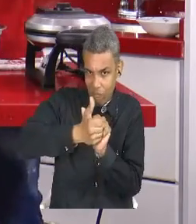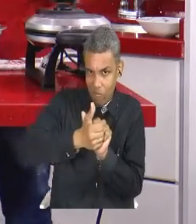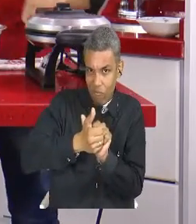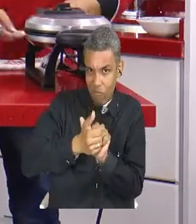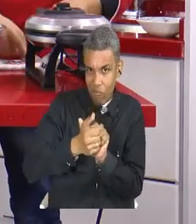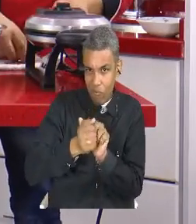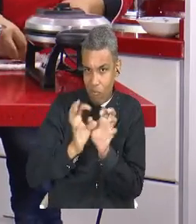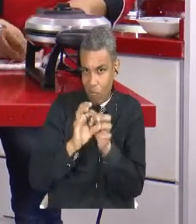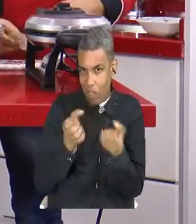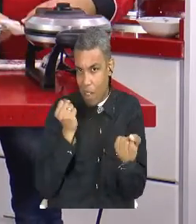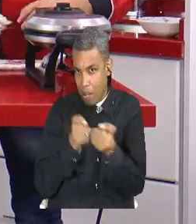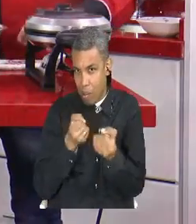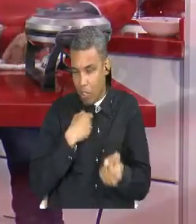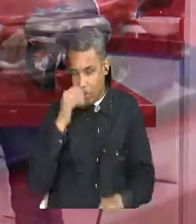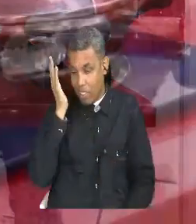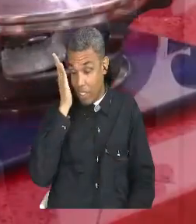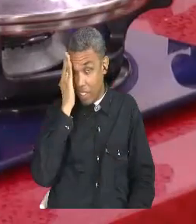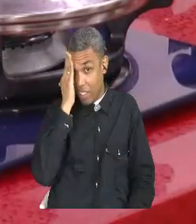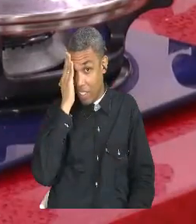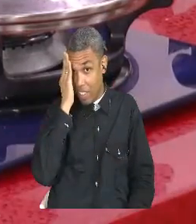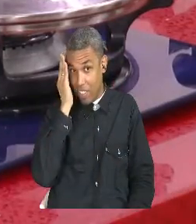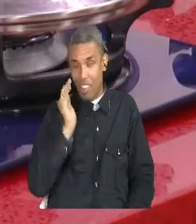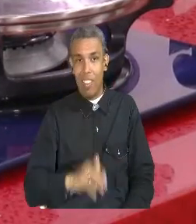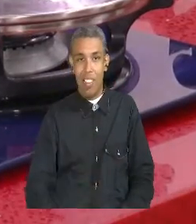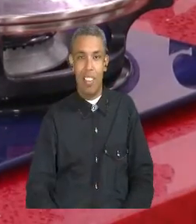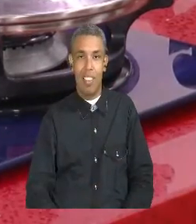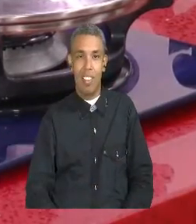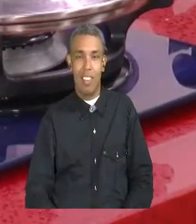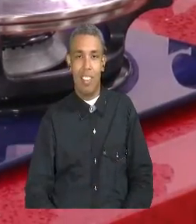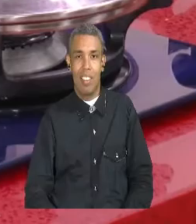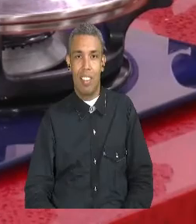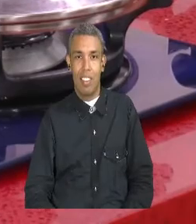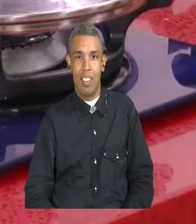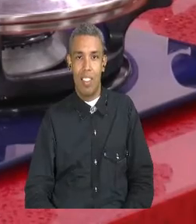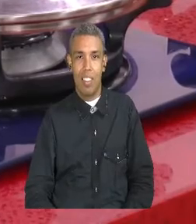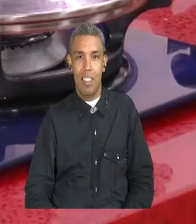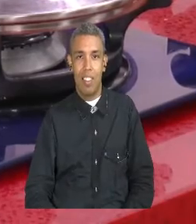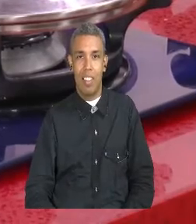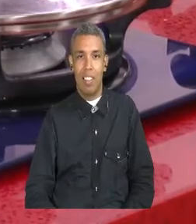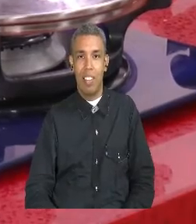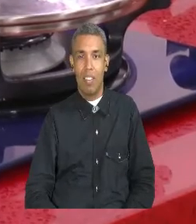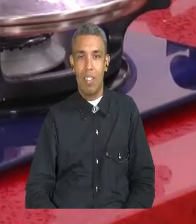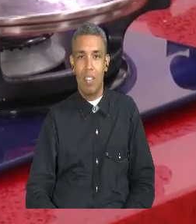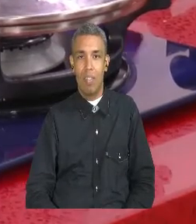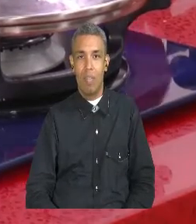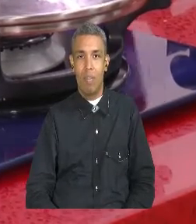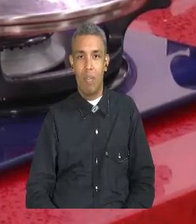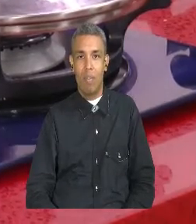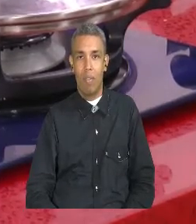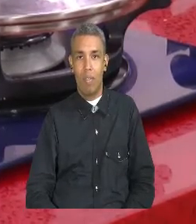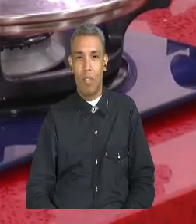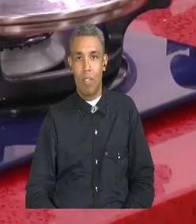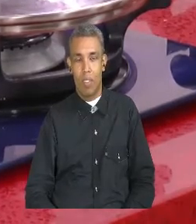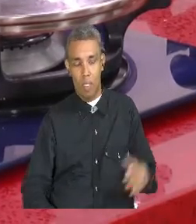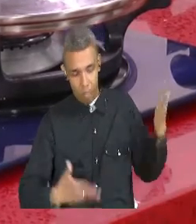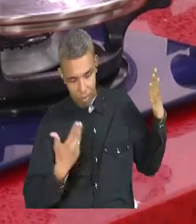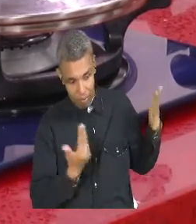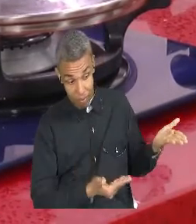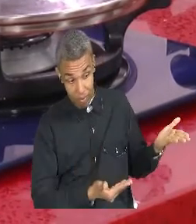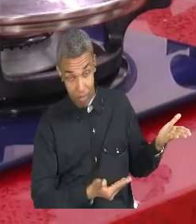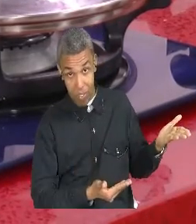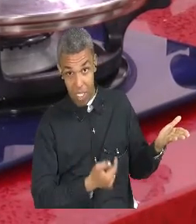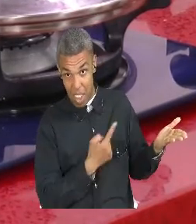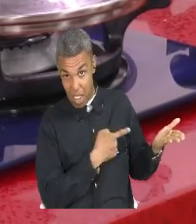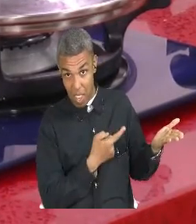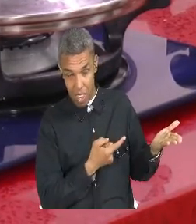se acabe, pero que se acabe con todos ustedes aprendidos, que hayan tomado papel y lápiz. La doctora es toda tuya, Wilson, así que te la